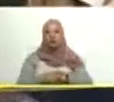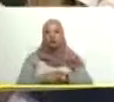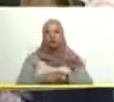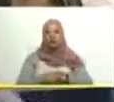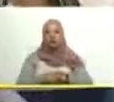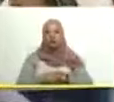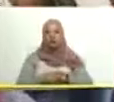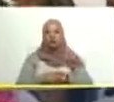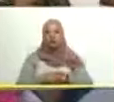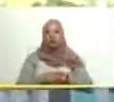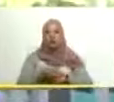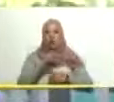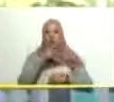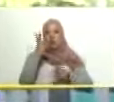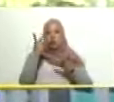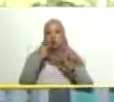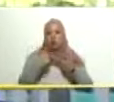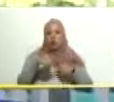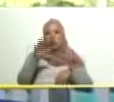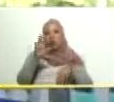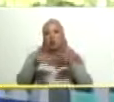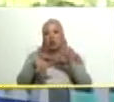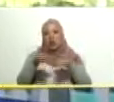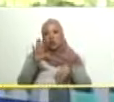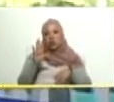Número 15, el movimiento ecologista.